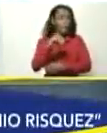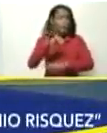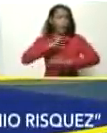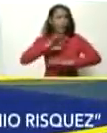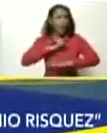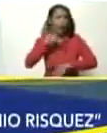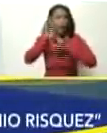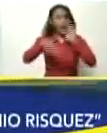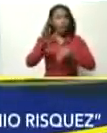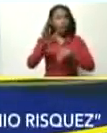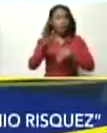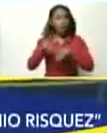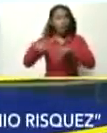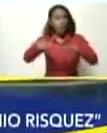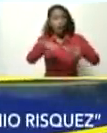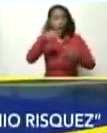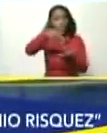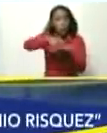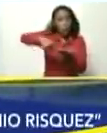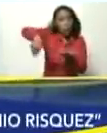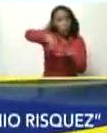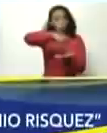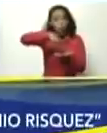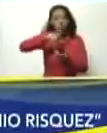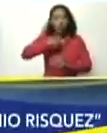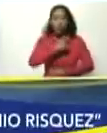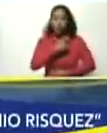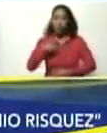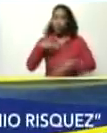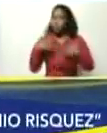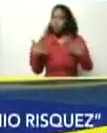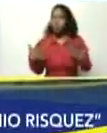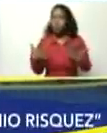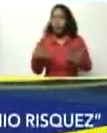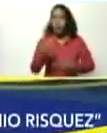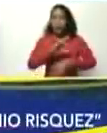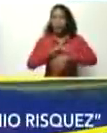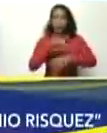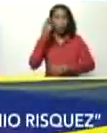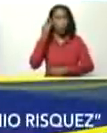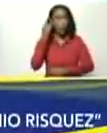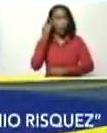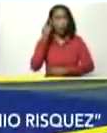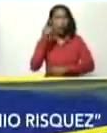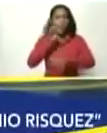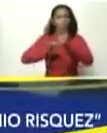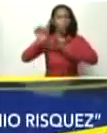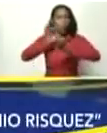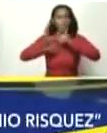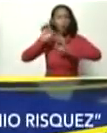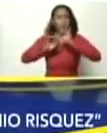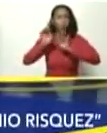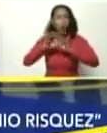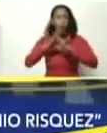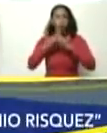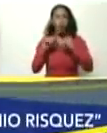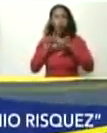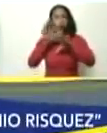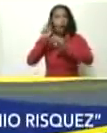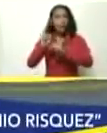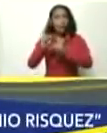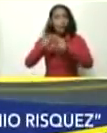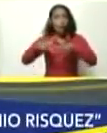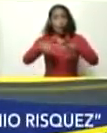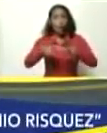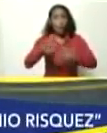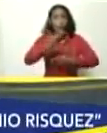a 14 sectores punto y círculo. Pero yo quiero que la doctora Rainer Rondón nos explique todo el alcance de las áreas